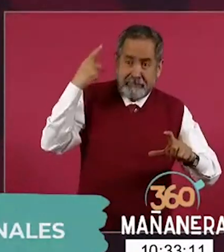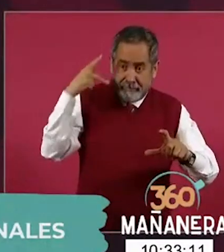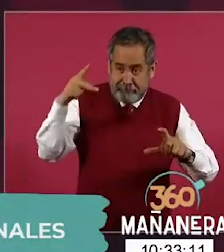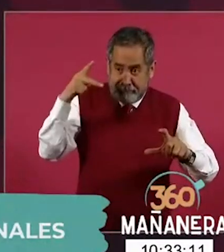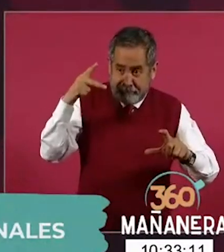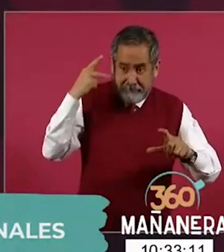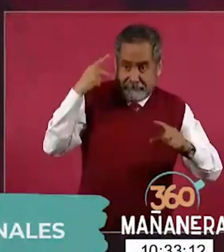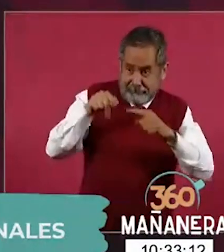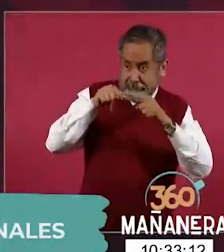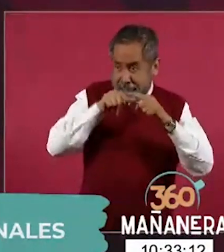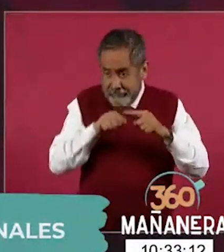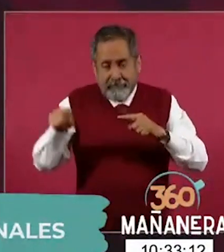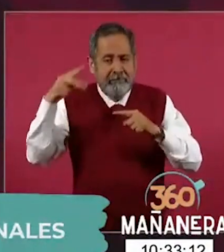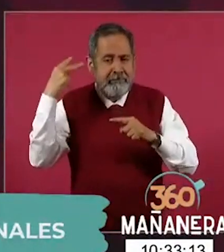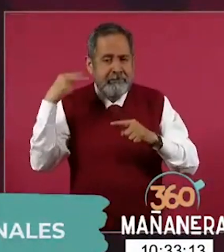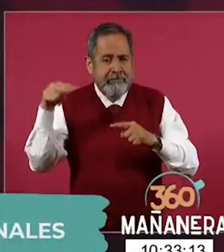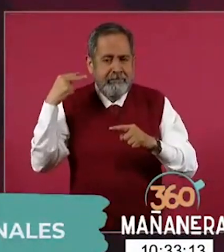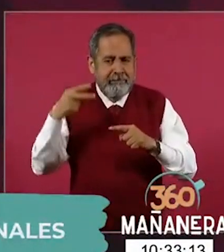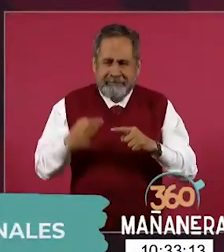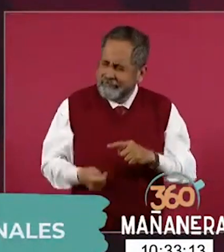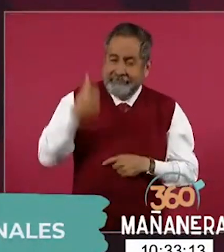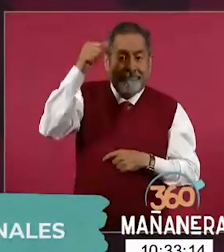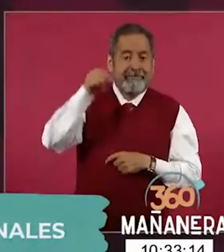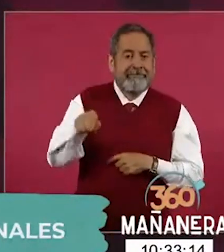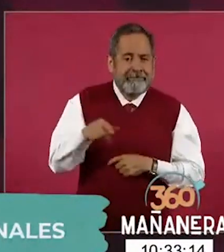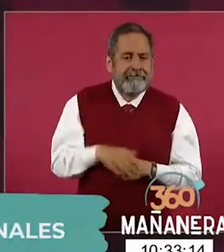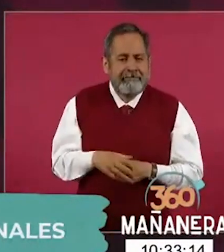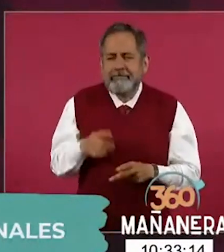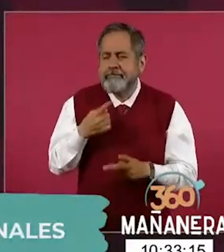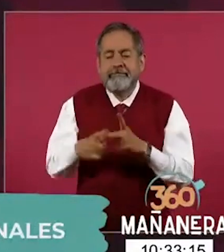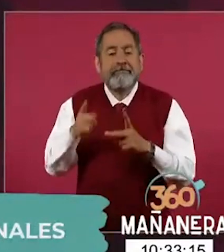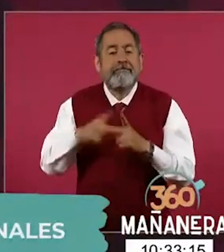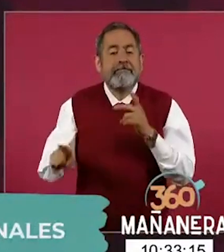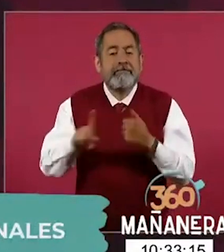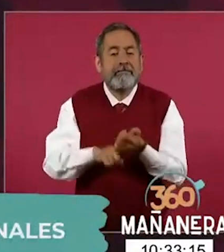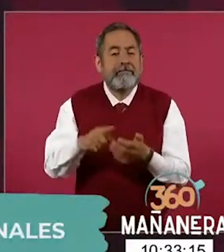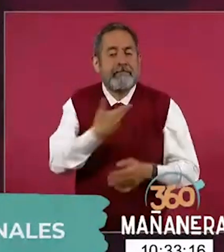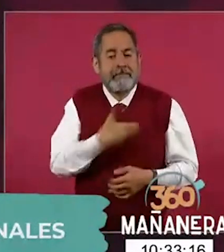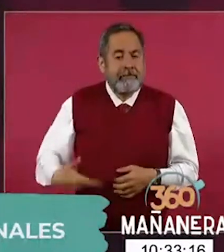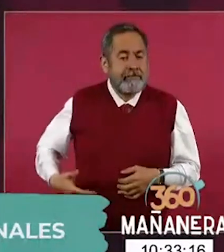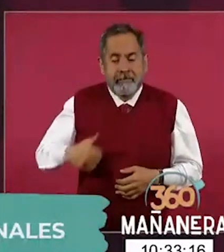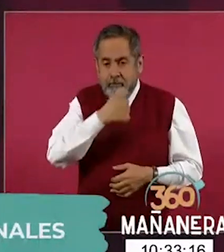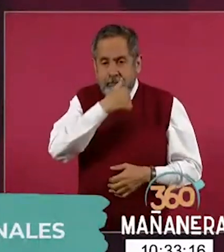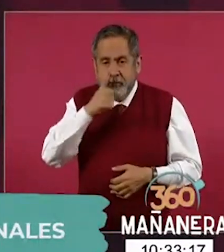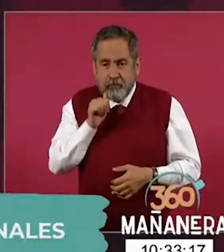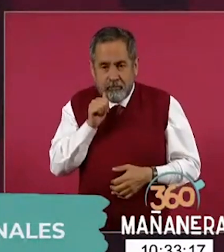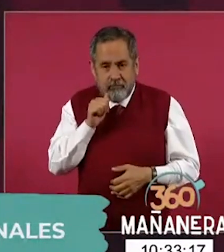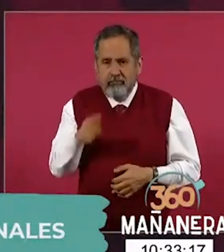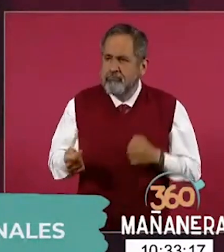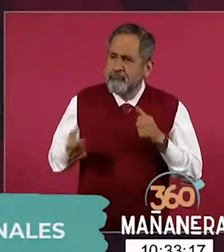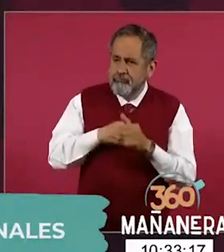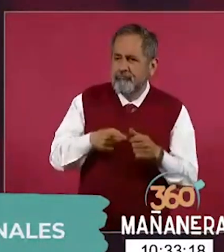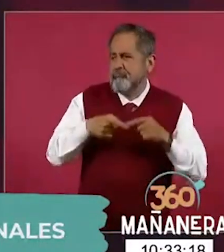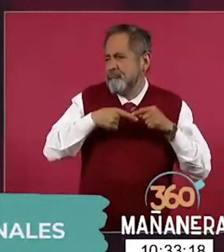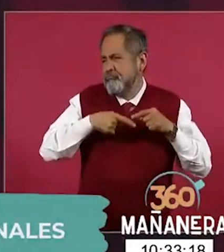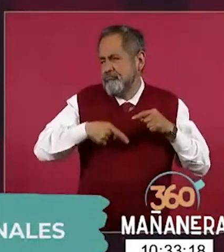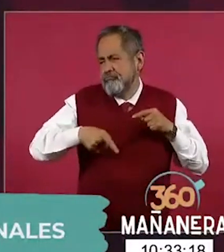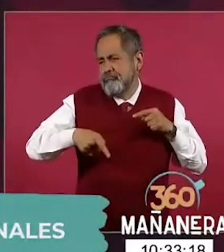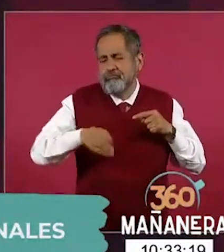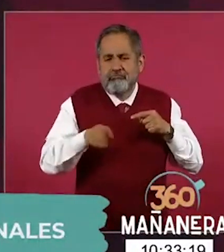Puebla Veracruz lo comenzó el presidente Juárez y